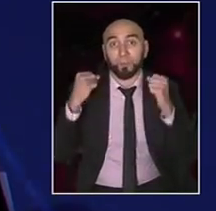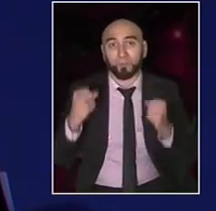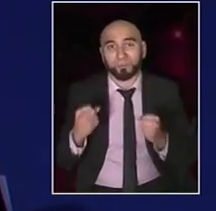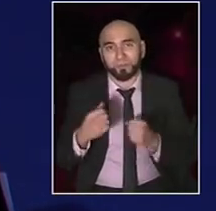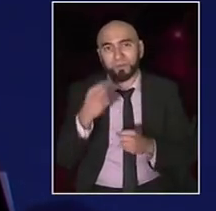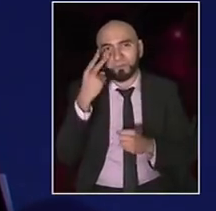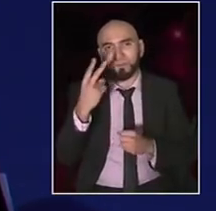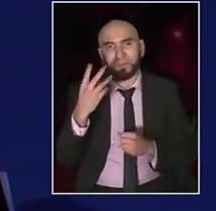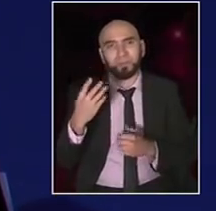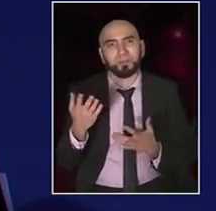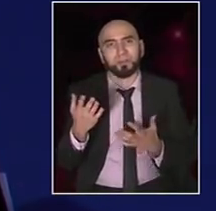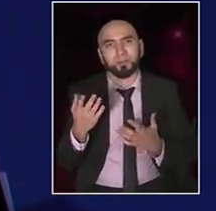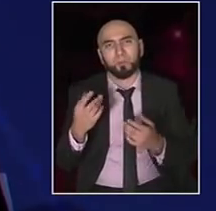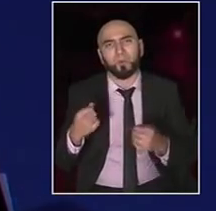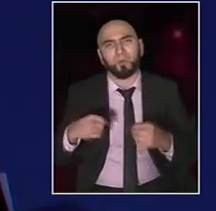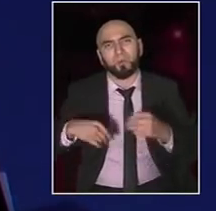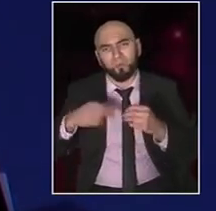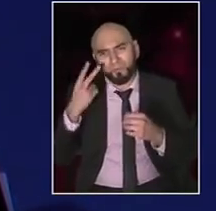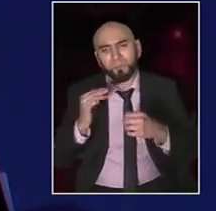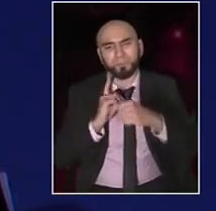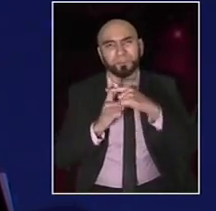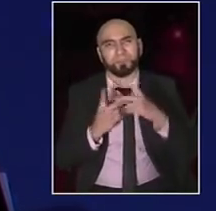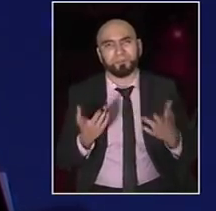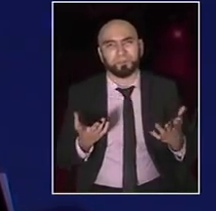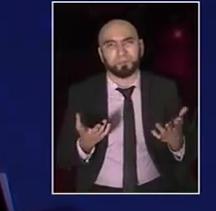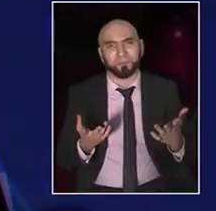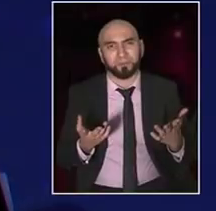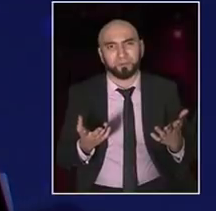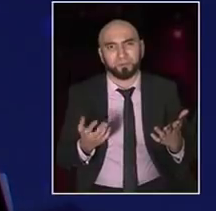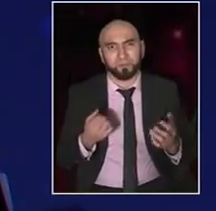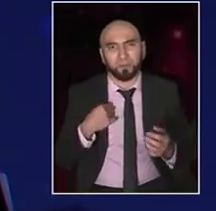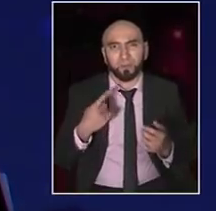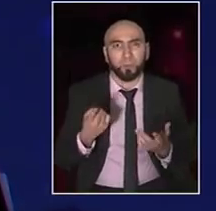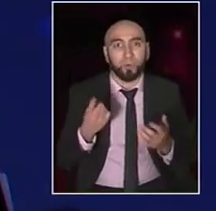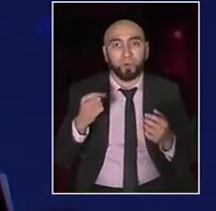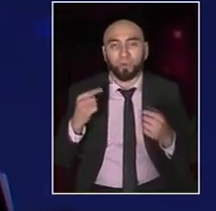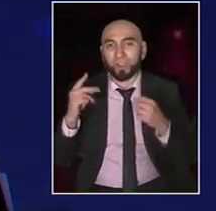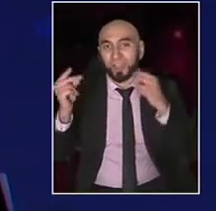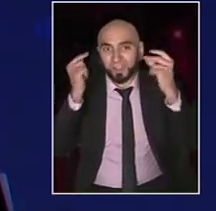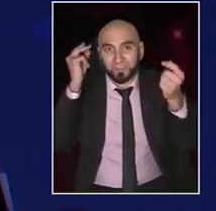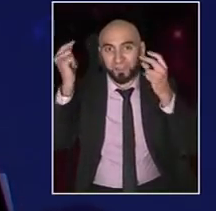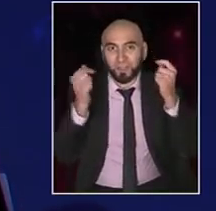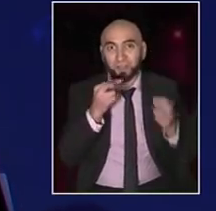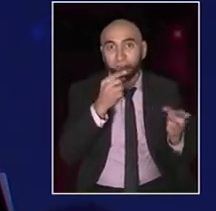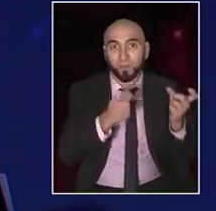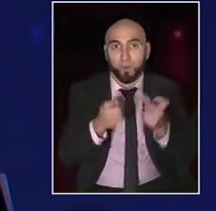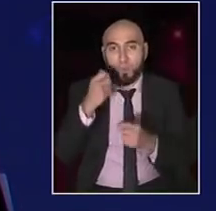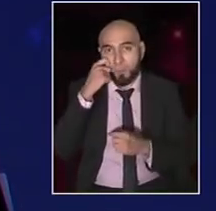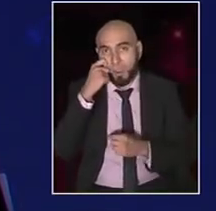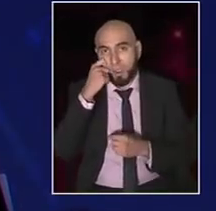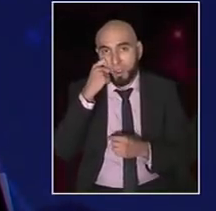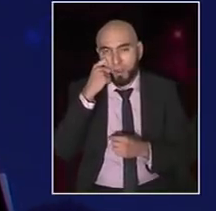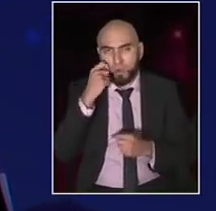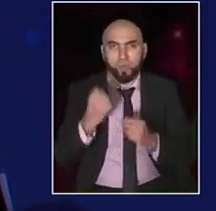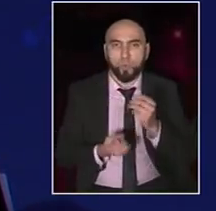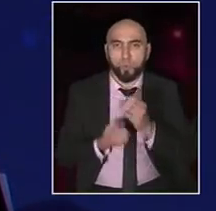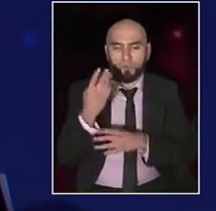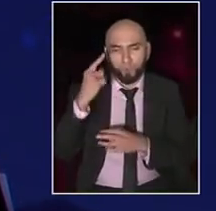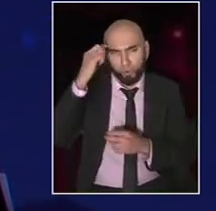optimista. Una visión que considere que a través de la creatividad humana y la generación de nuevos